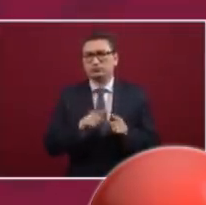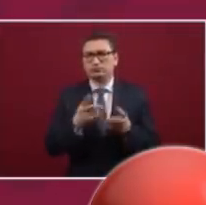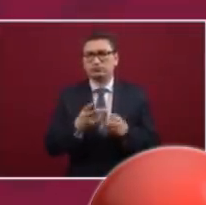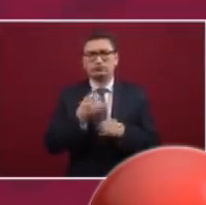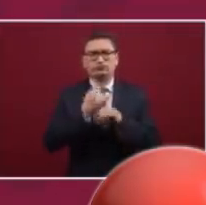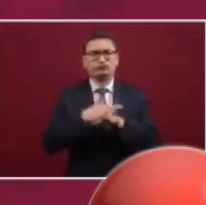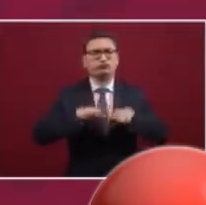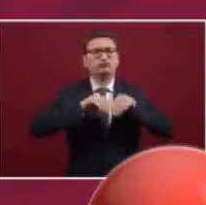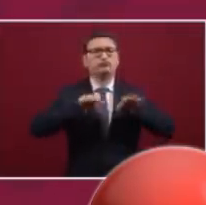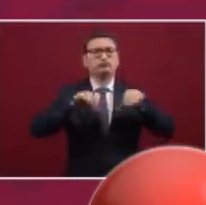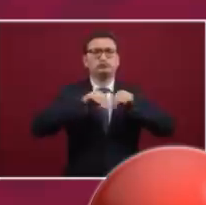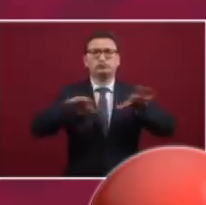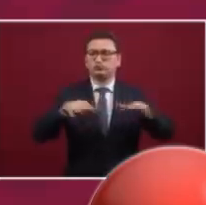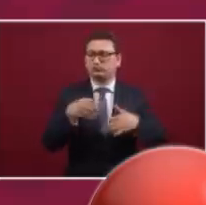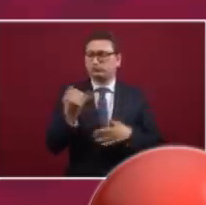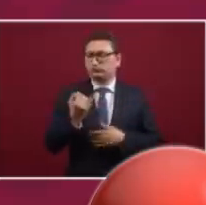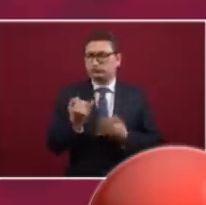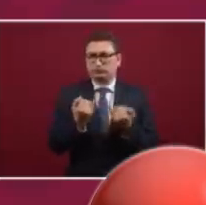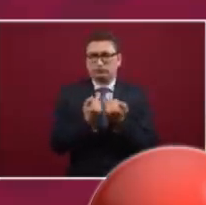informar,